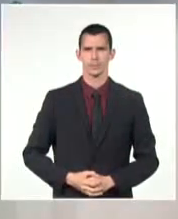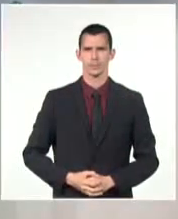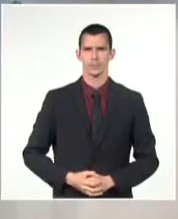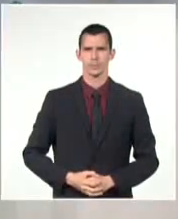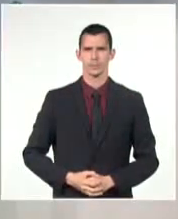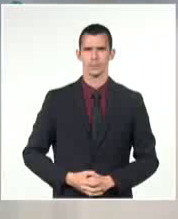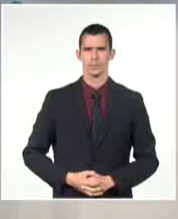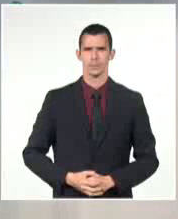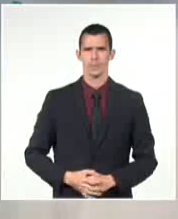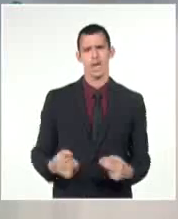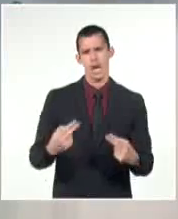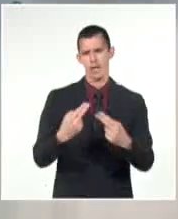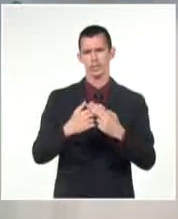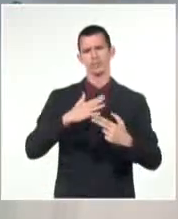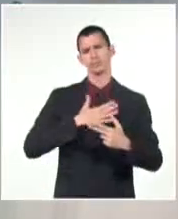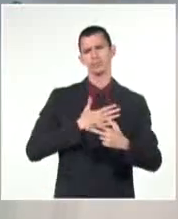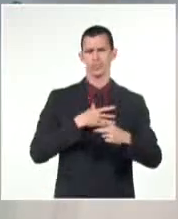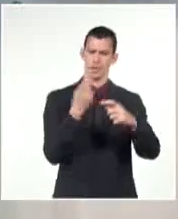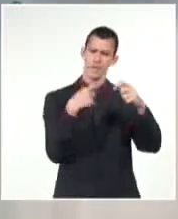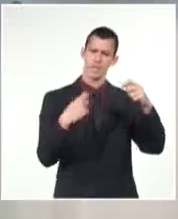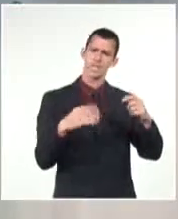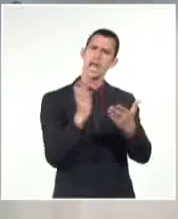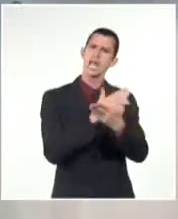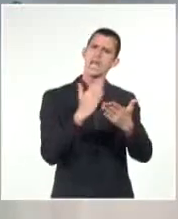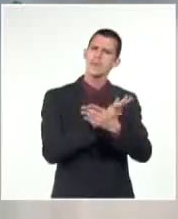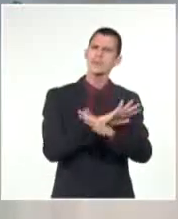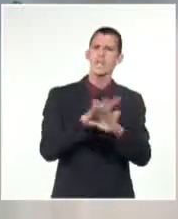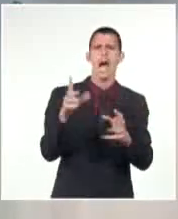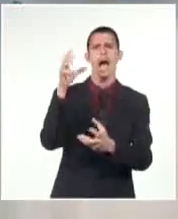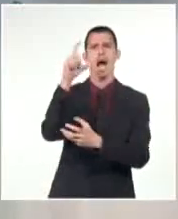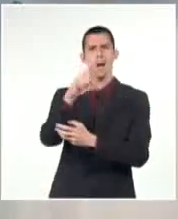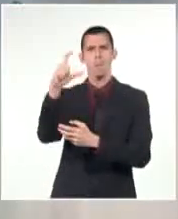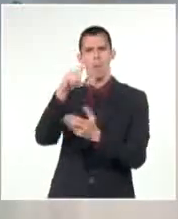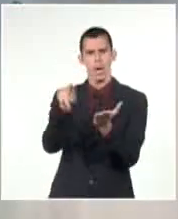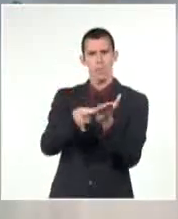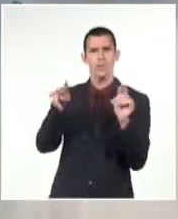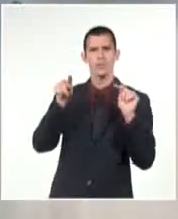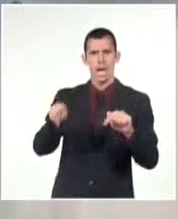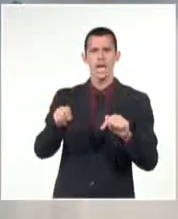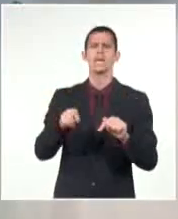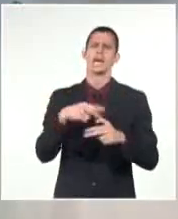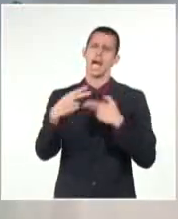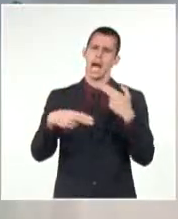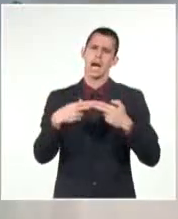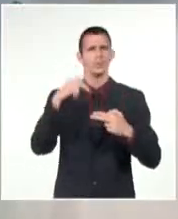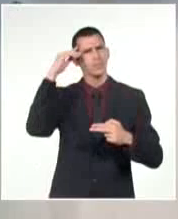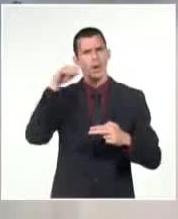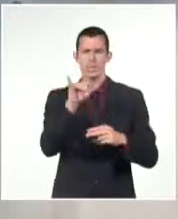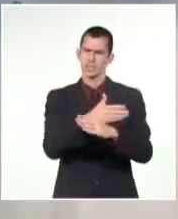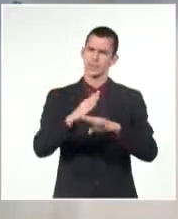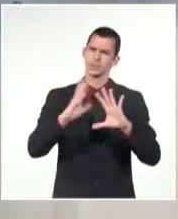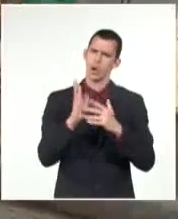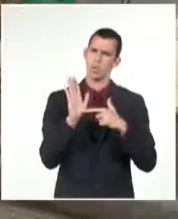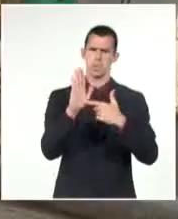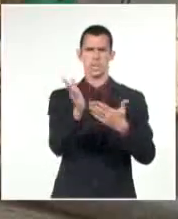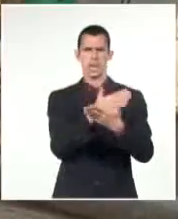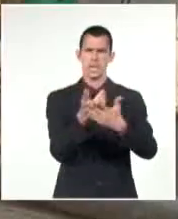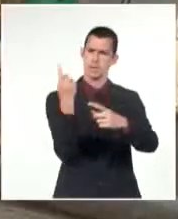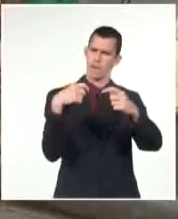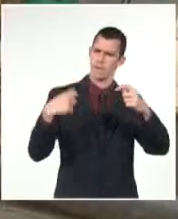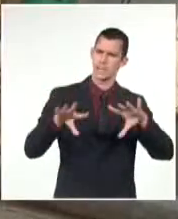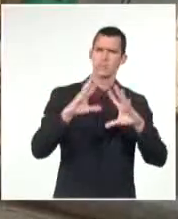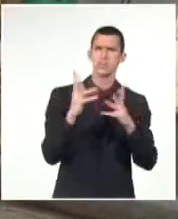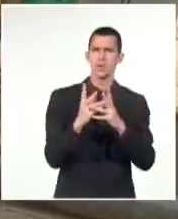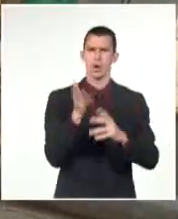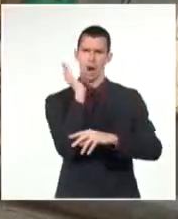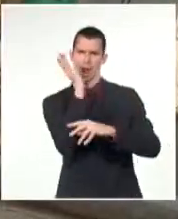Libro concluyó su estancia en la provincia de Camagüey luego de jornadas de promoción de la literatura, encuentros teóricos y otras propuestas.